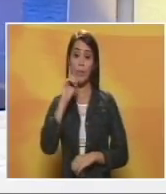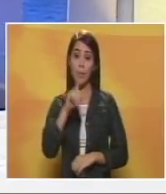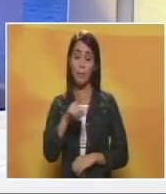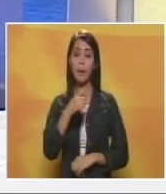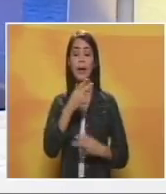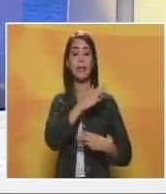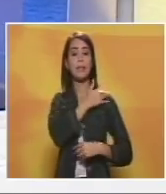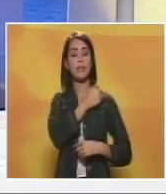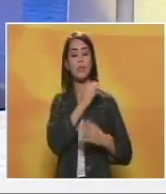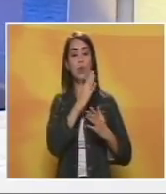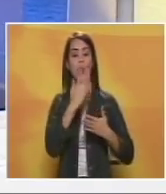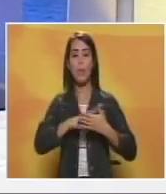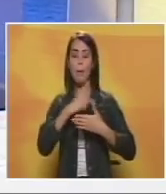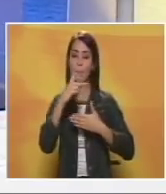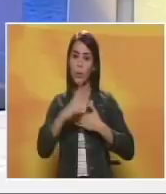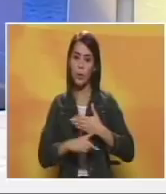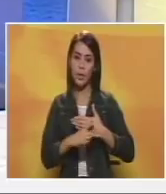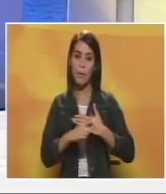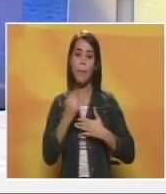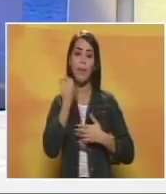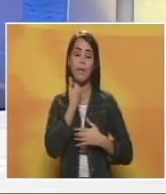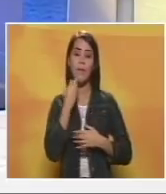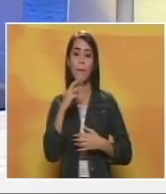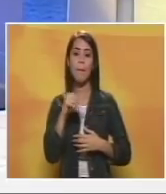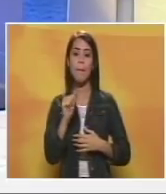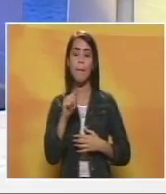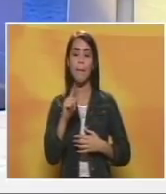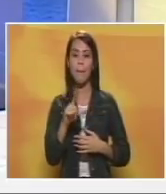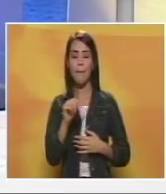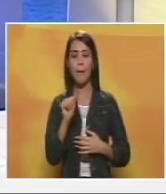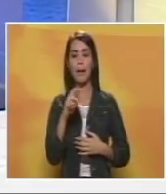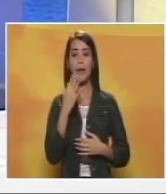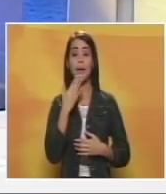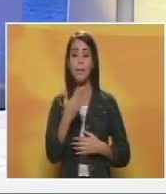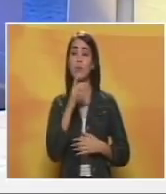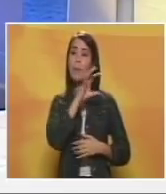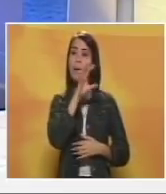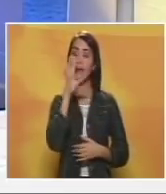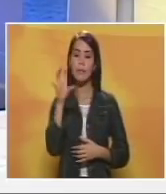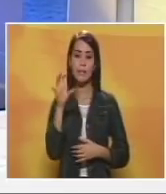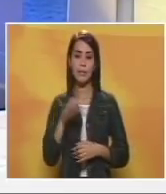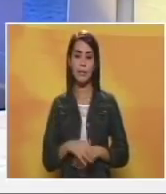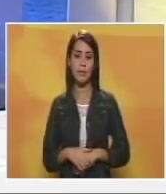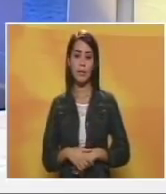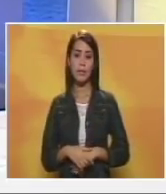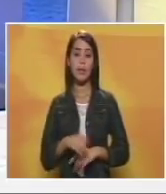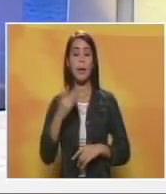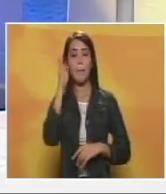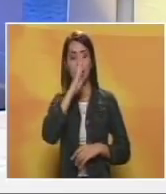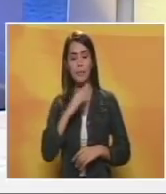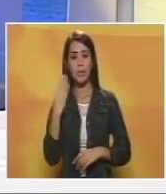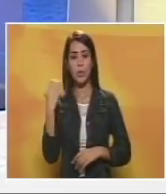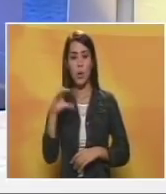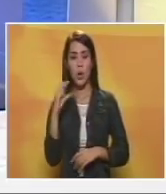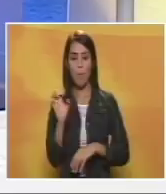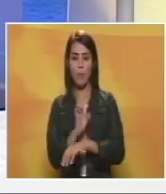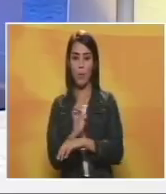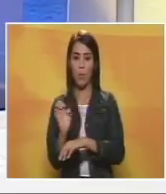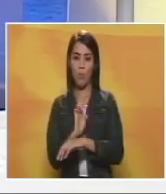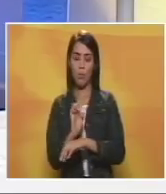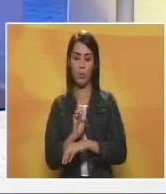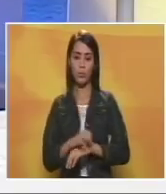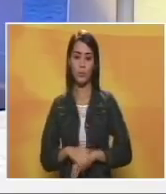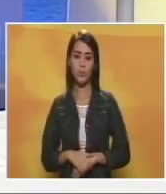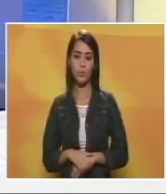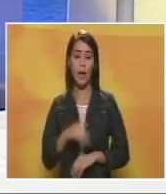del programa contra la malaria de la Organización Mundial de la Salud instó a países de la región como Brasil, Colombia y Ecuador a